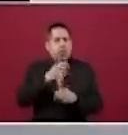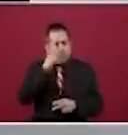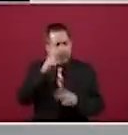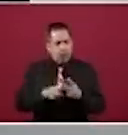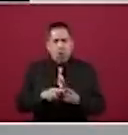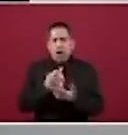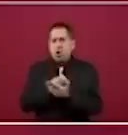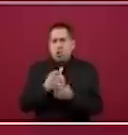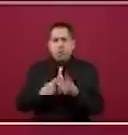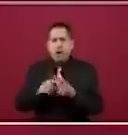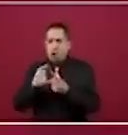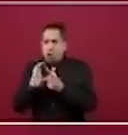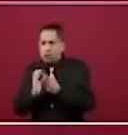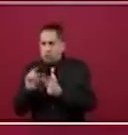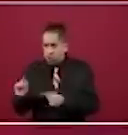estas comisiones.